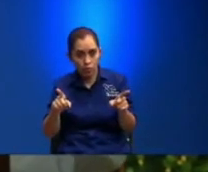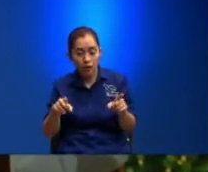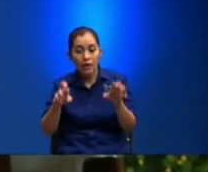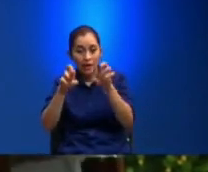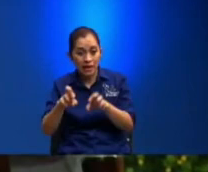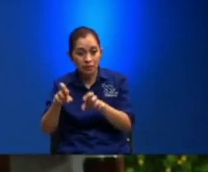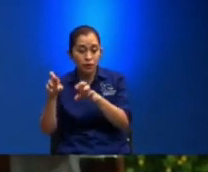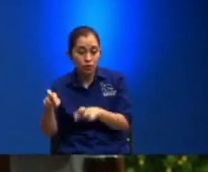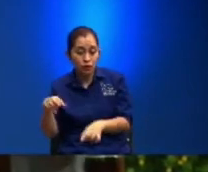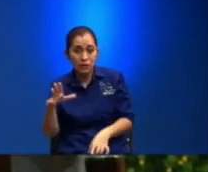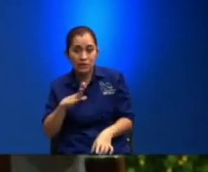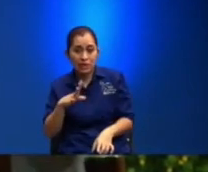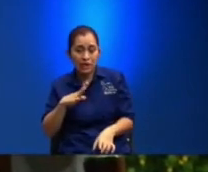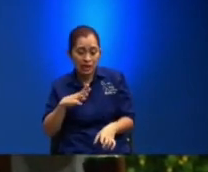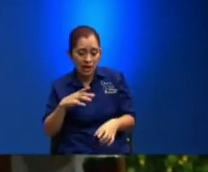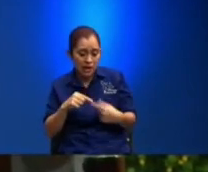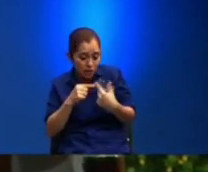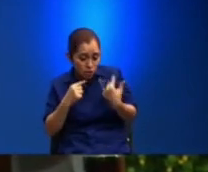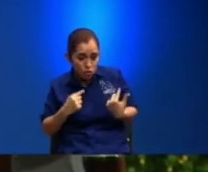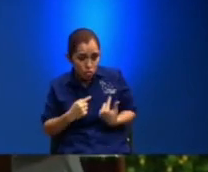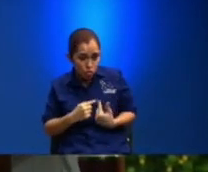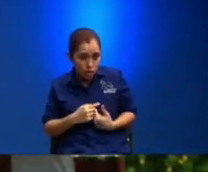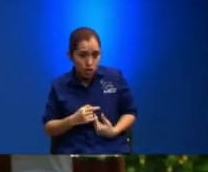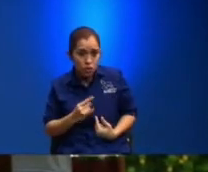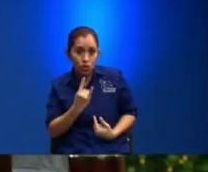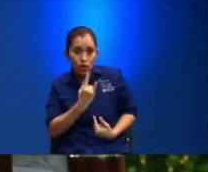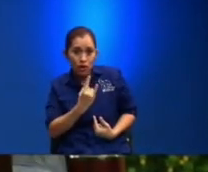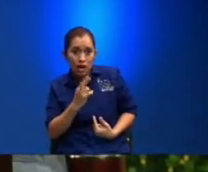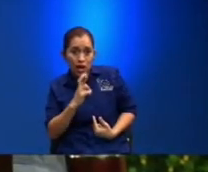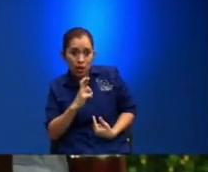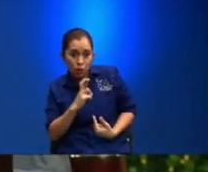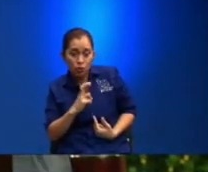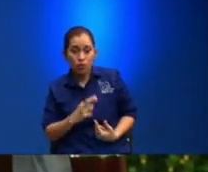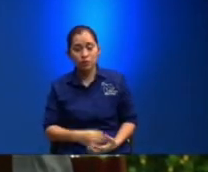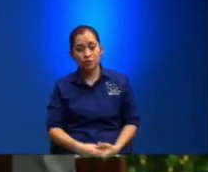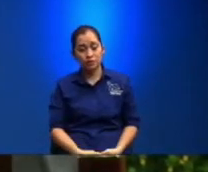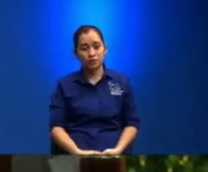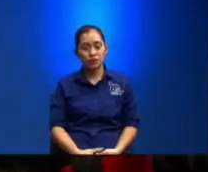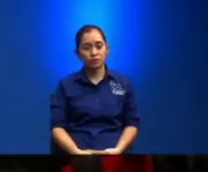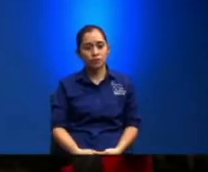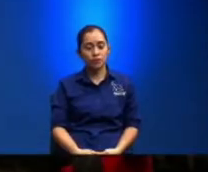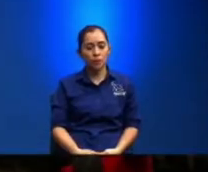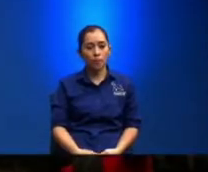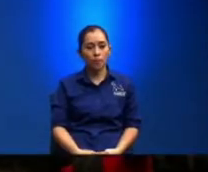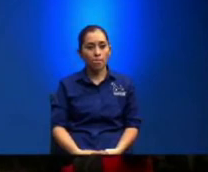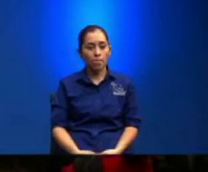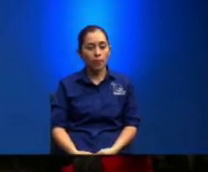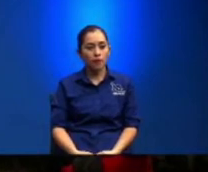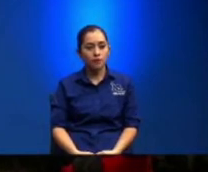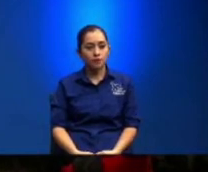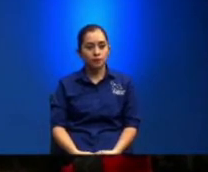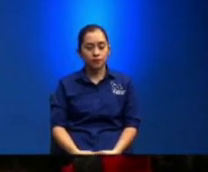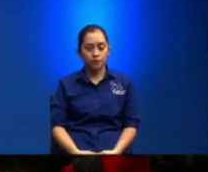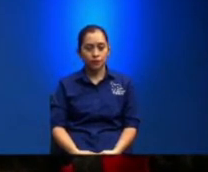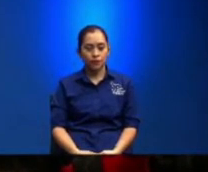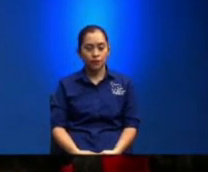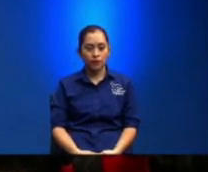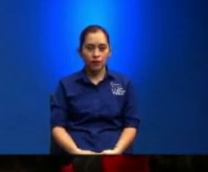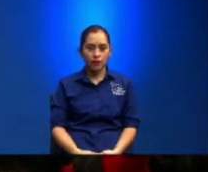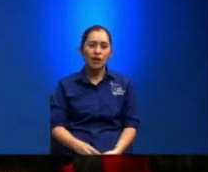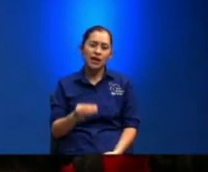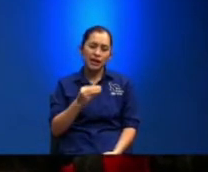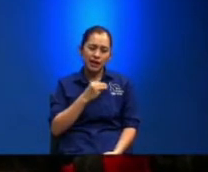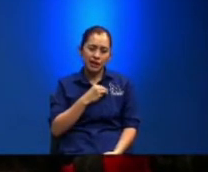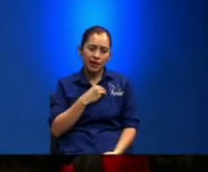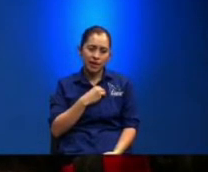harán soy hablando de sentido espiritual ok una vez que hemos dicho esto quisiera que vayamos a